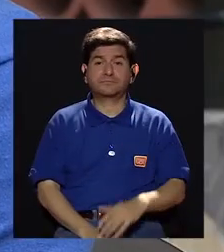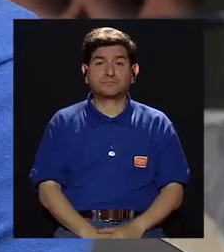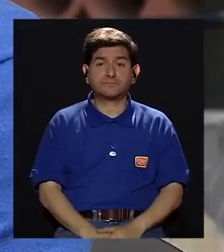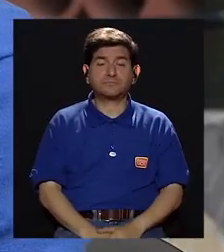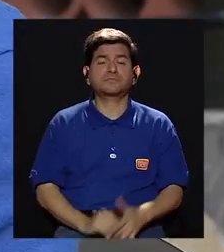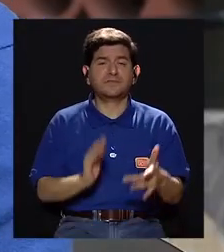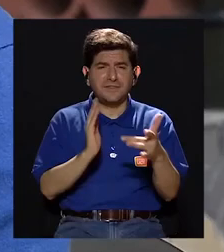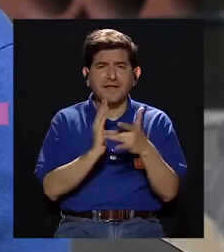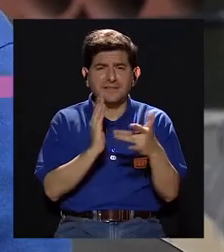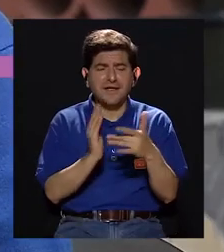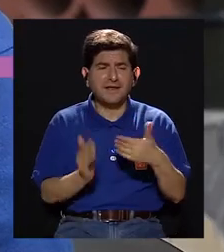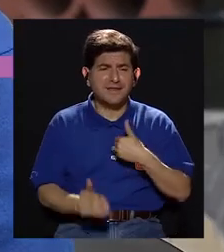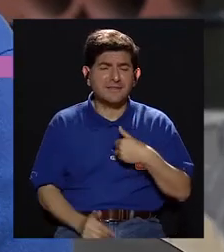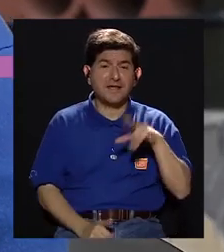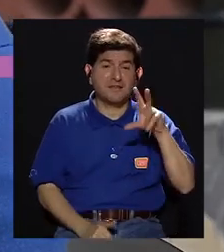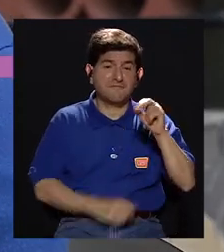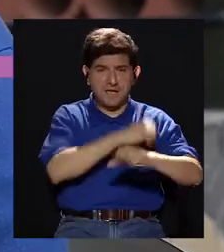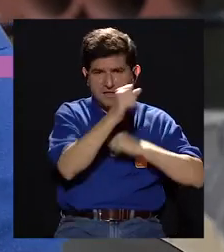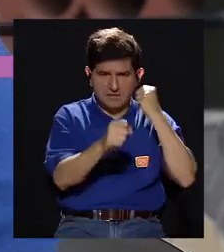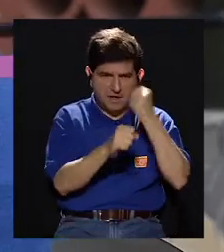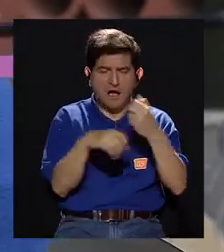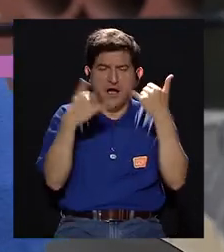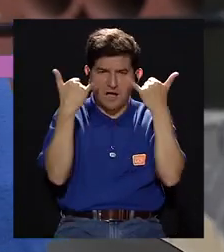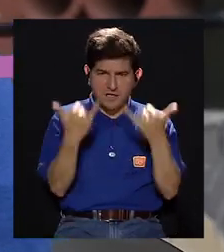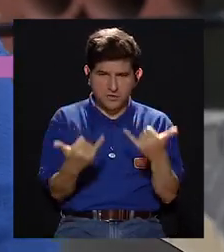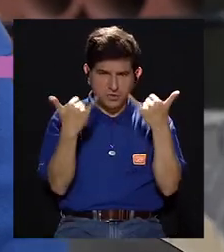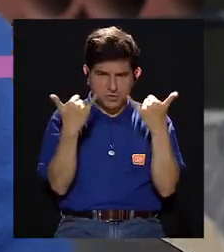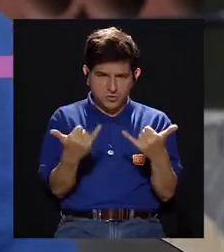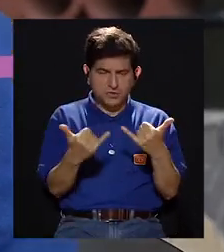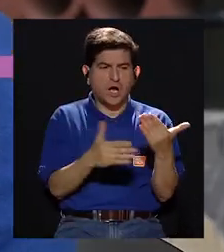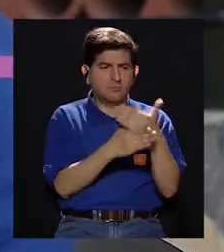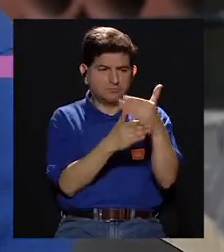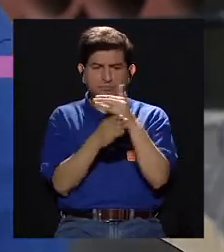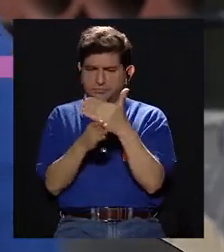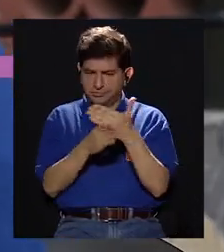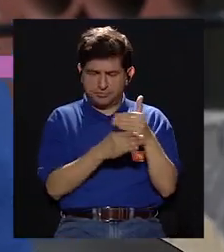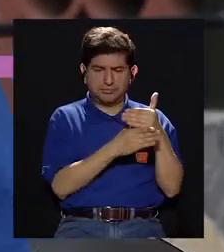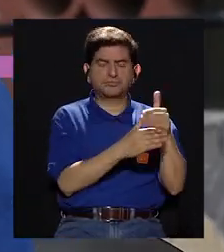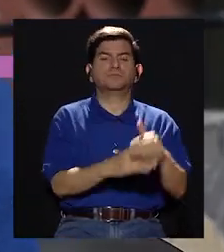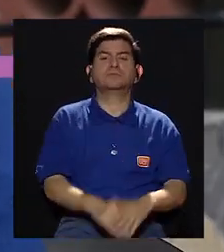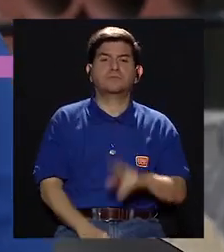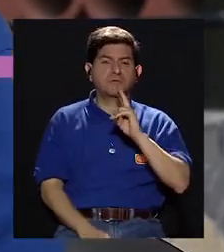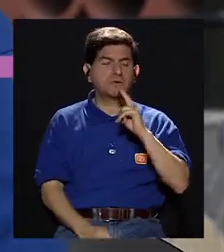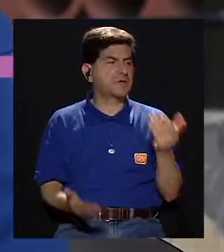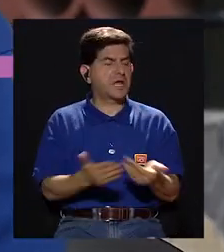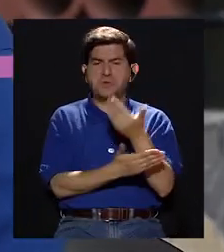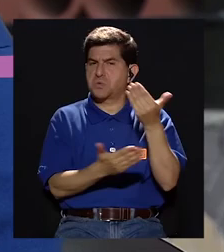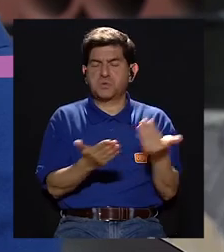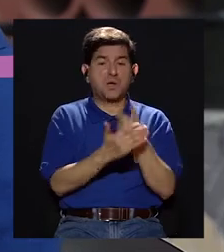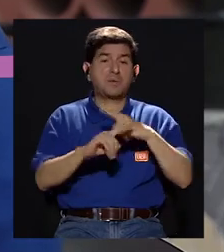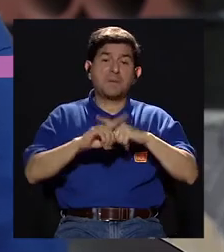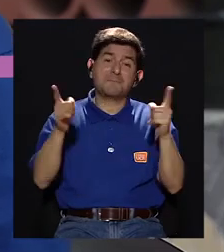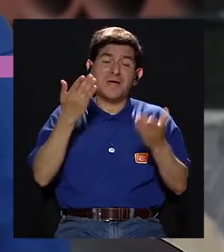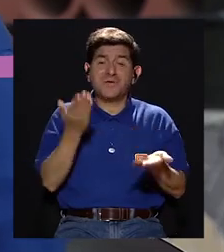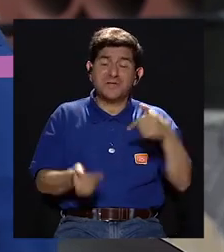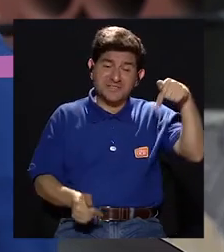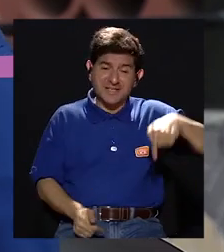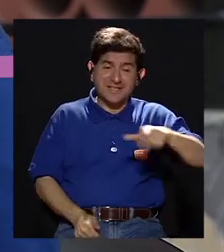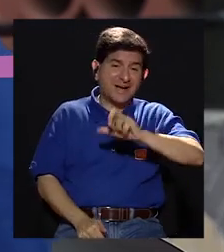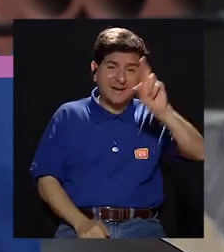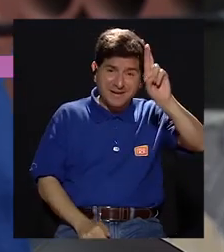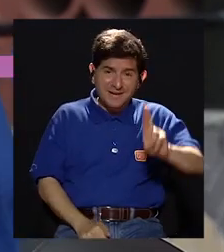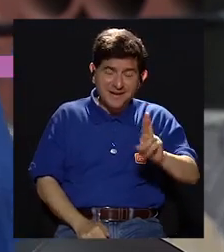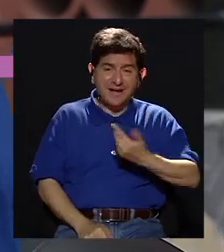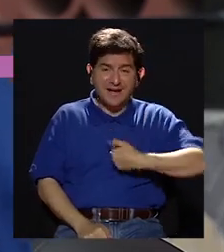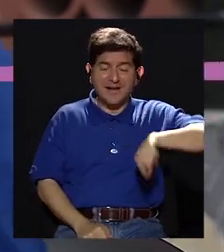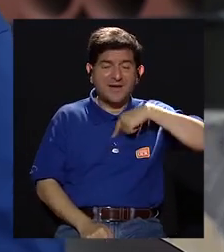No, es una técnica que tiene más de 20 años de estarse compartiendo. digamos, realmente no es algo nuevo. Lo que pasa es que tal vez aquí en